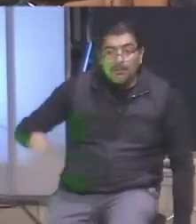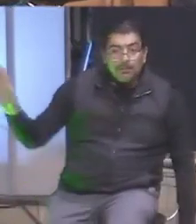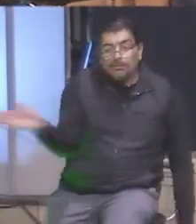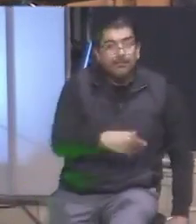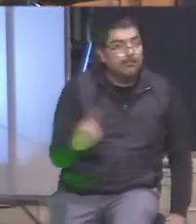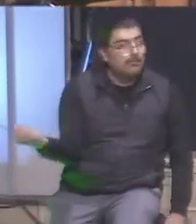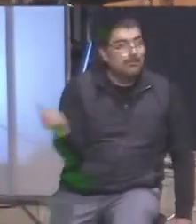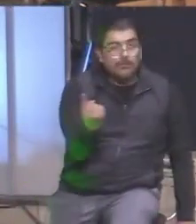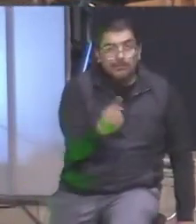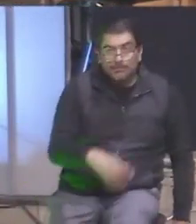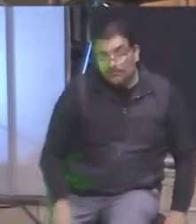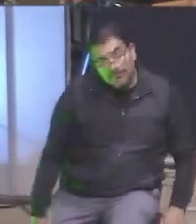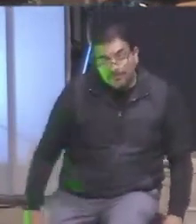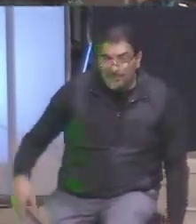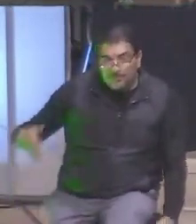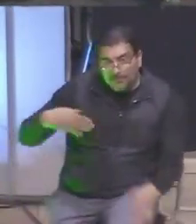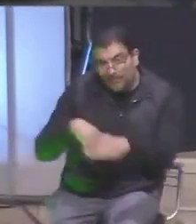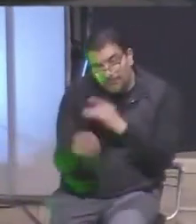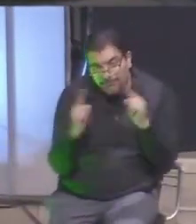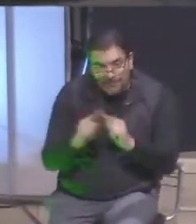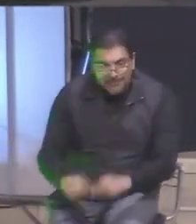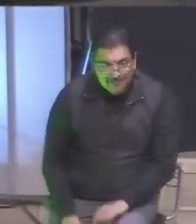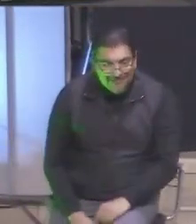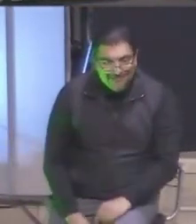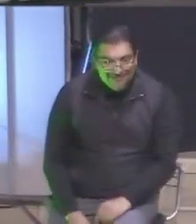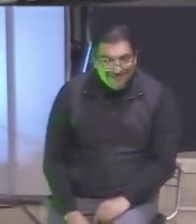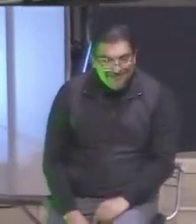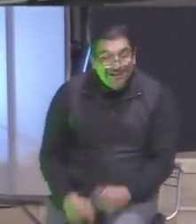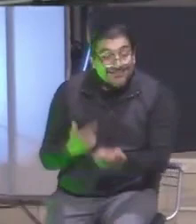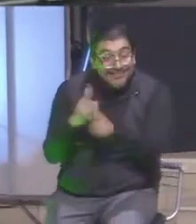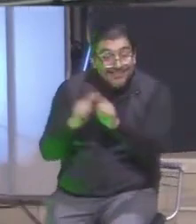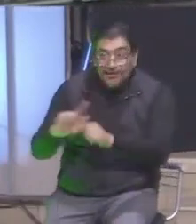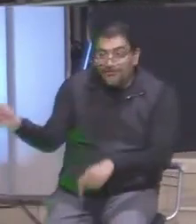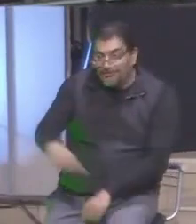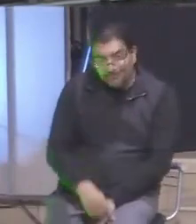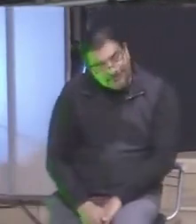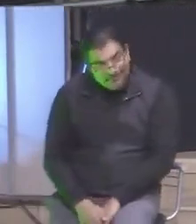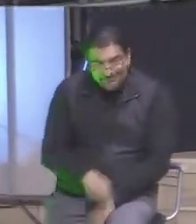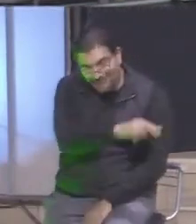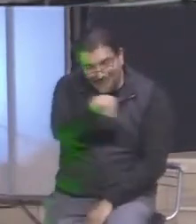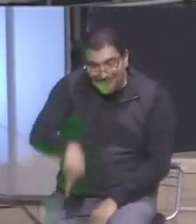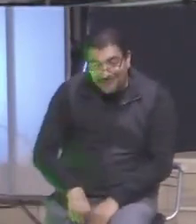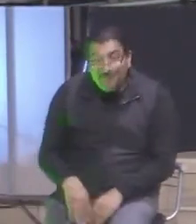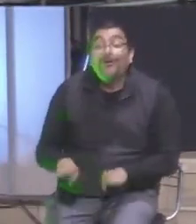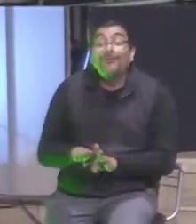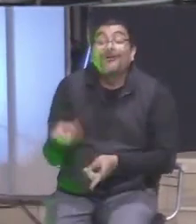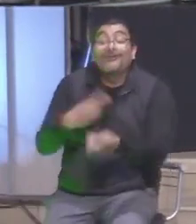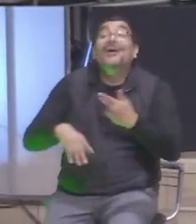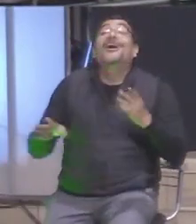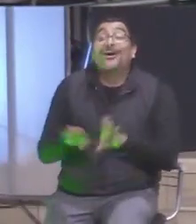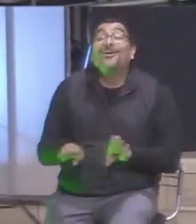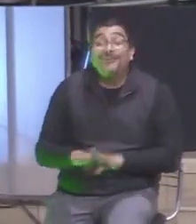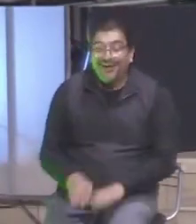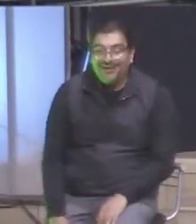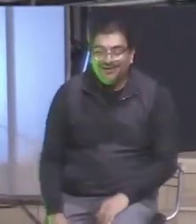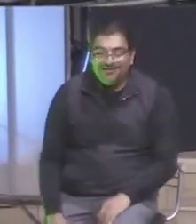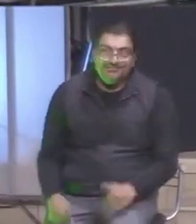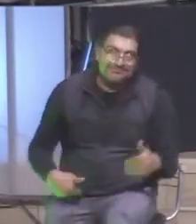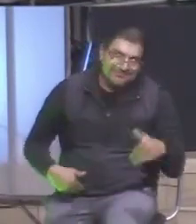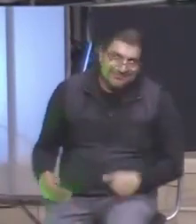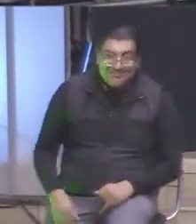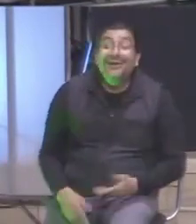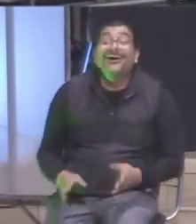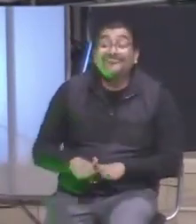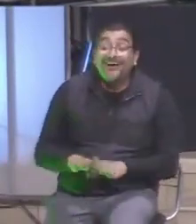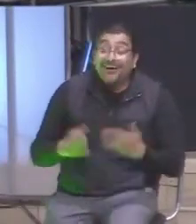un Bueno lo mejor alguien te chofer pero men t pusiste la gasolina y el